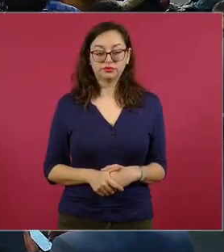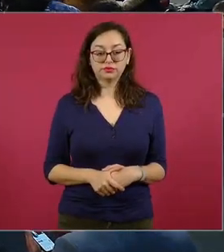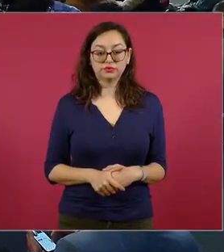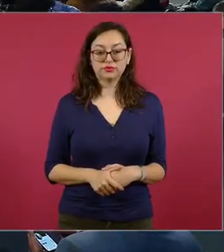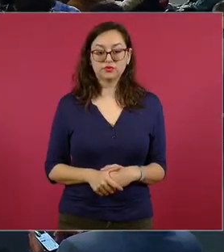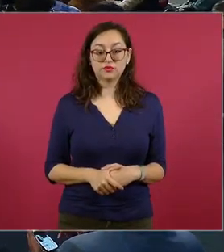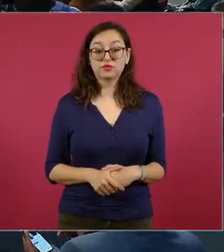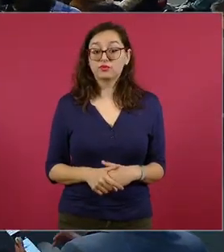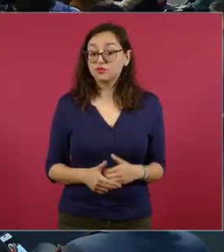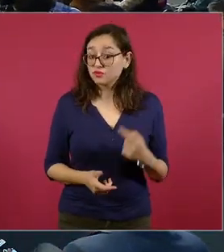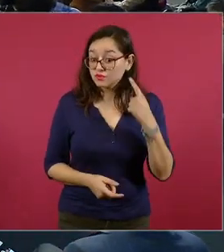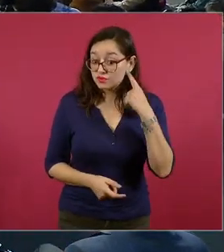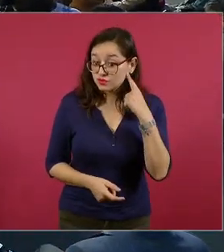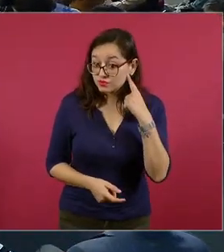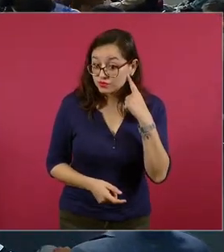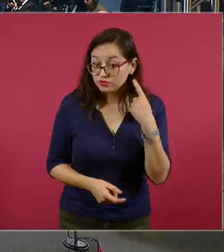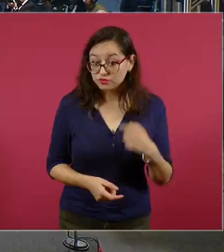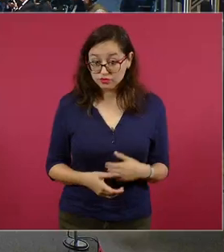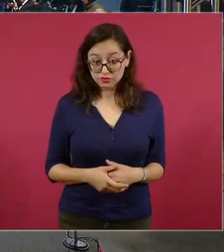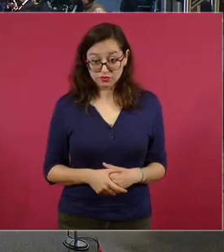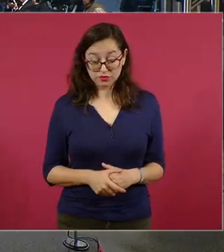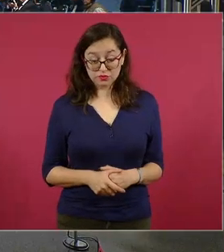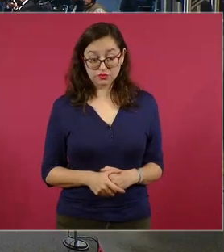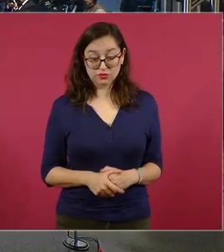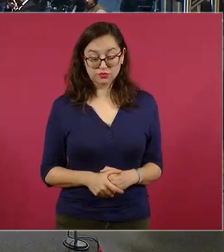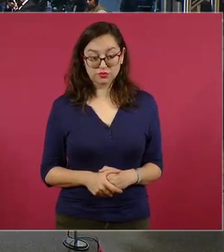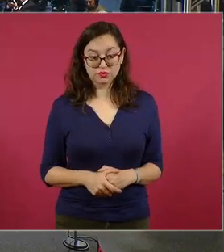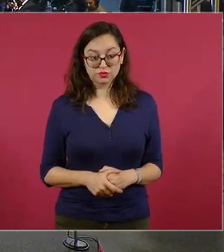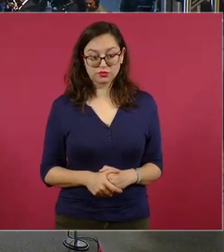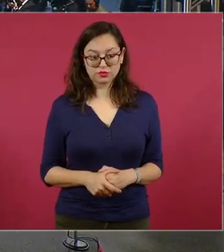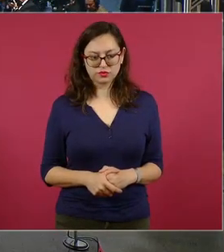feminista, presidente, al final de su